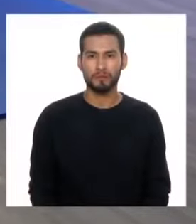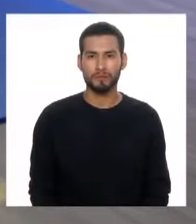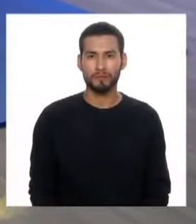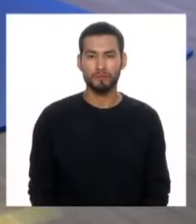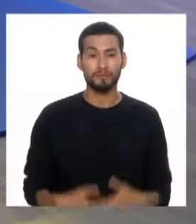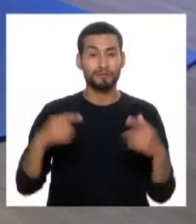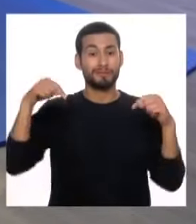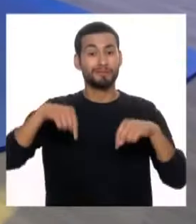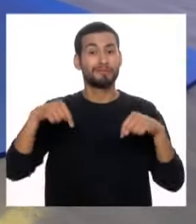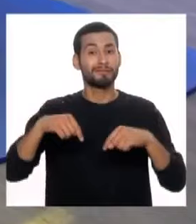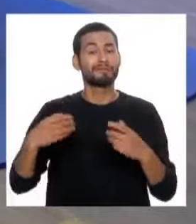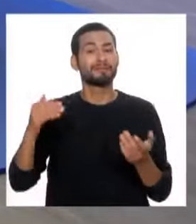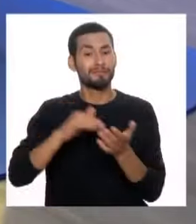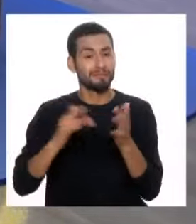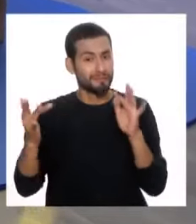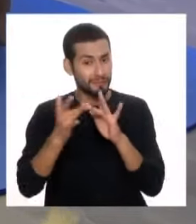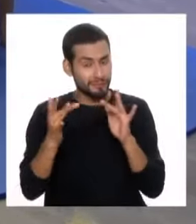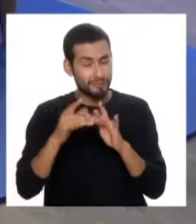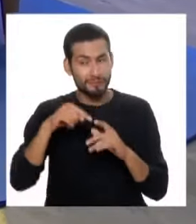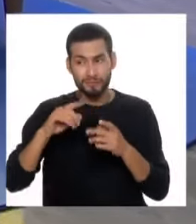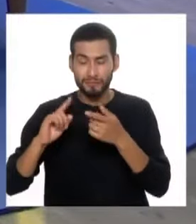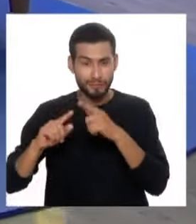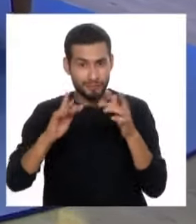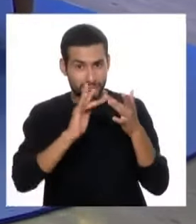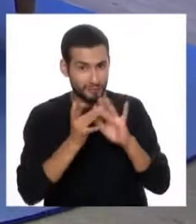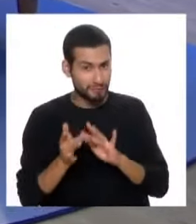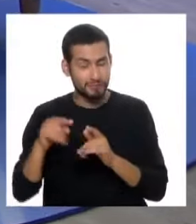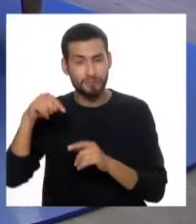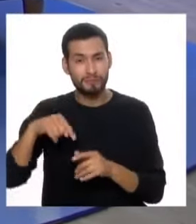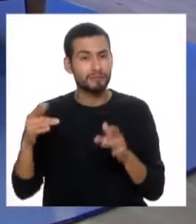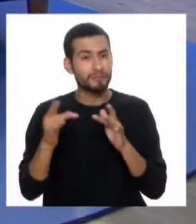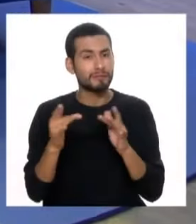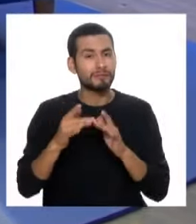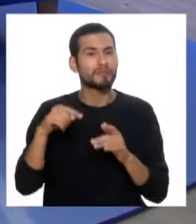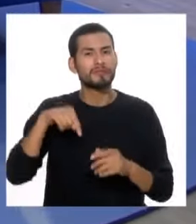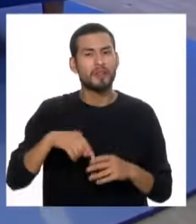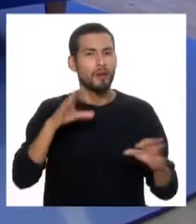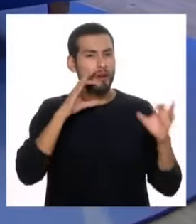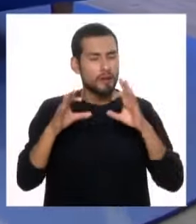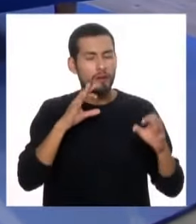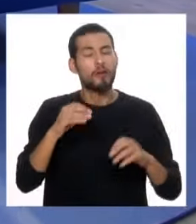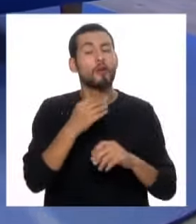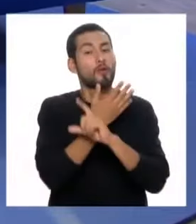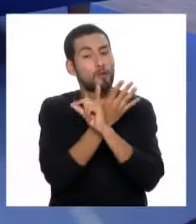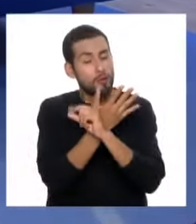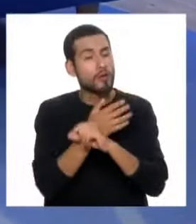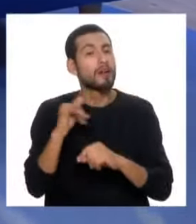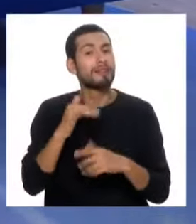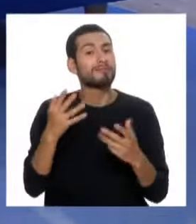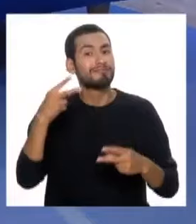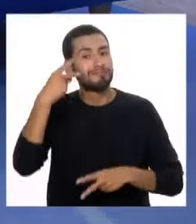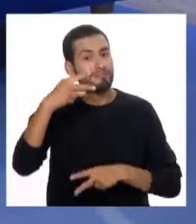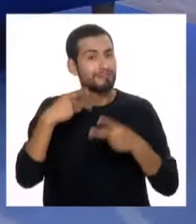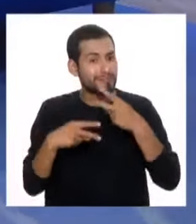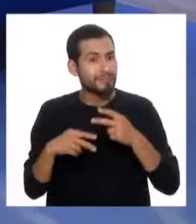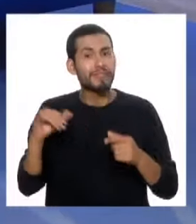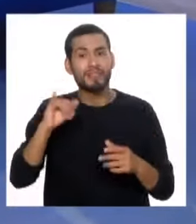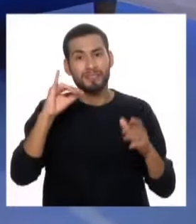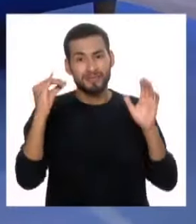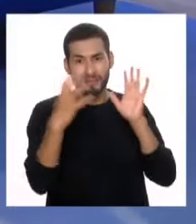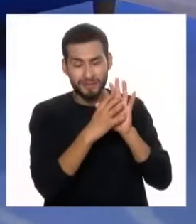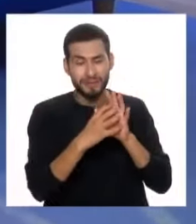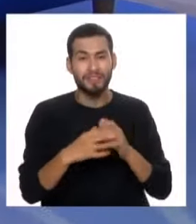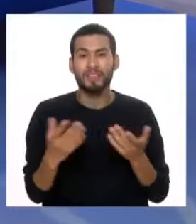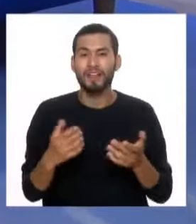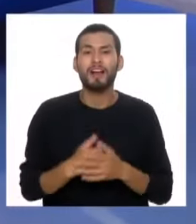Y ya estamos conectados en redes sociales. Tú sabes que nos conectamos en Facebook, en Twitter y también, perdón, en TikTok y también en Instagram